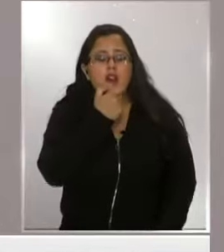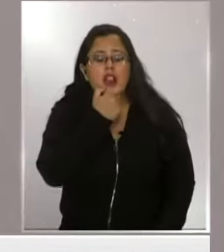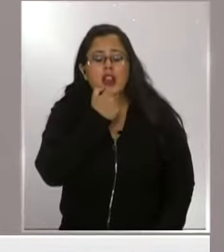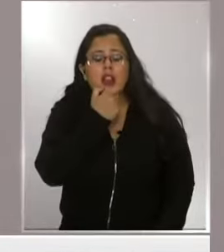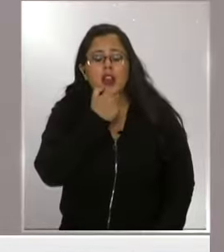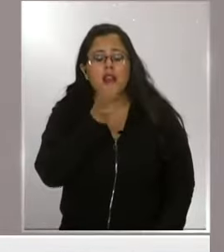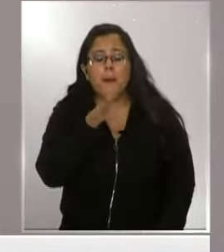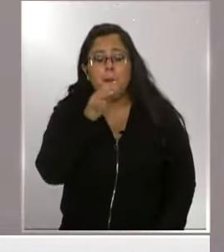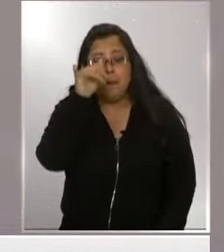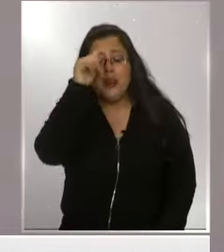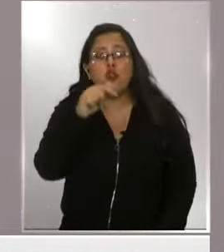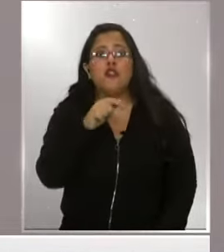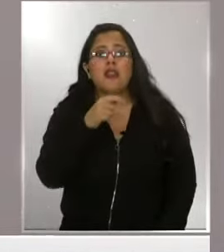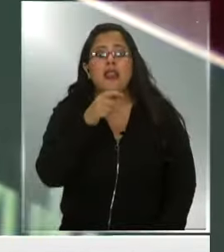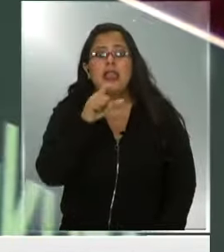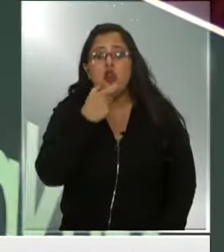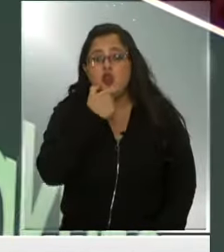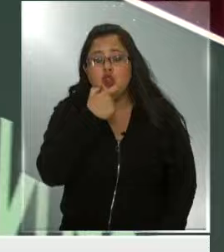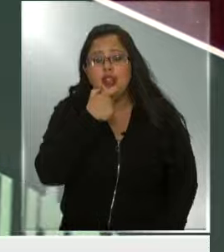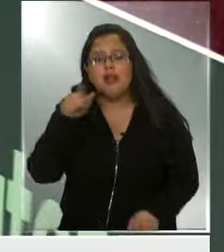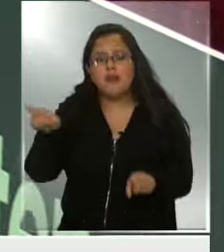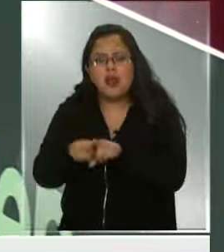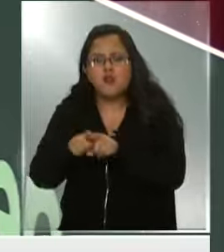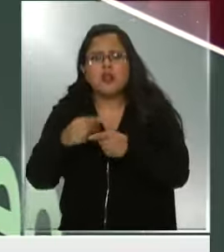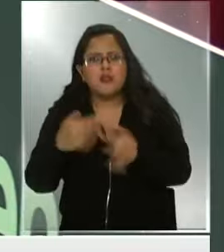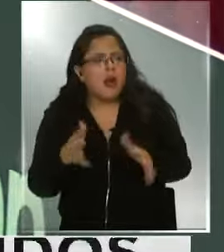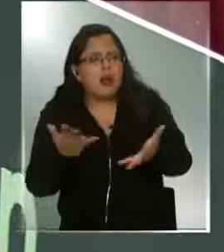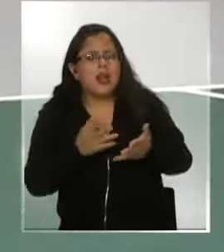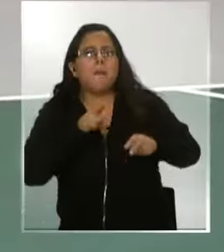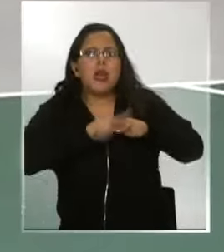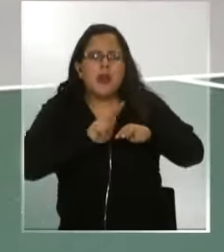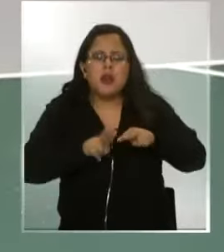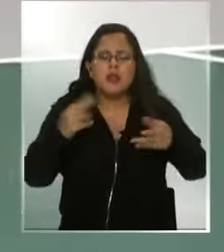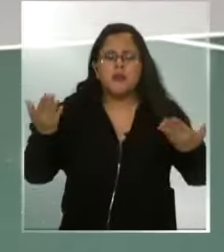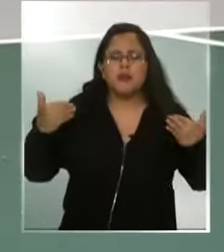palabra ante los medios para analizar el duelo del debut de Chile en Copa Davis.